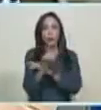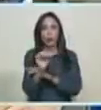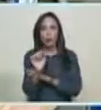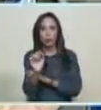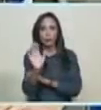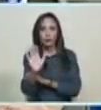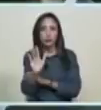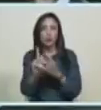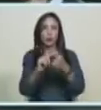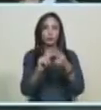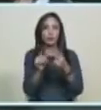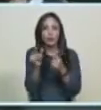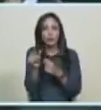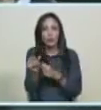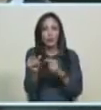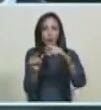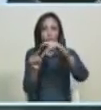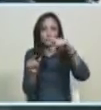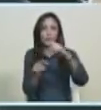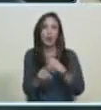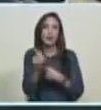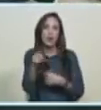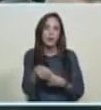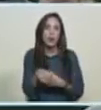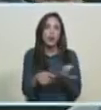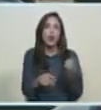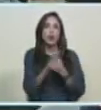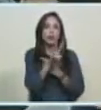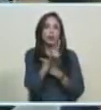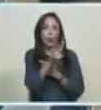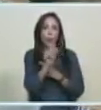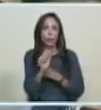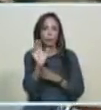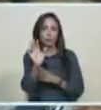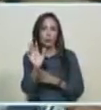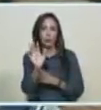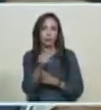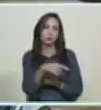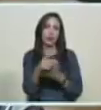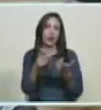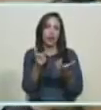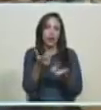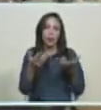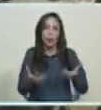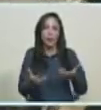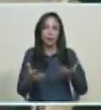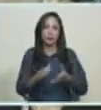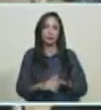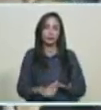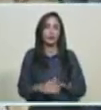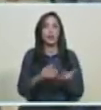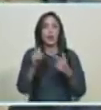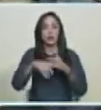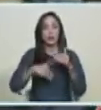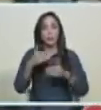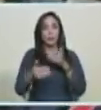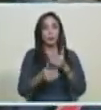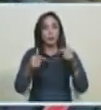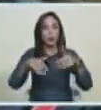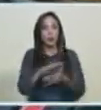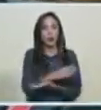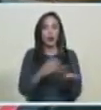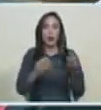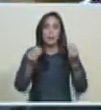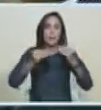de los lingoticos, 1,5 y 2,5, pero también estamos produciendo aquí mismo otras presentaciones de